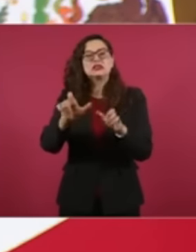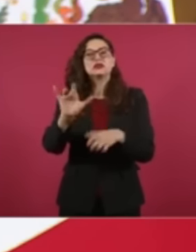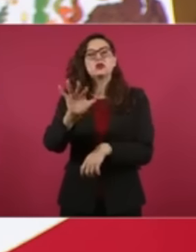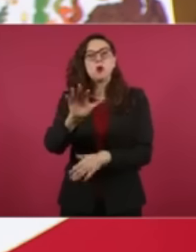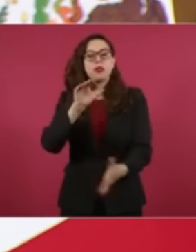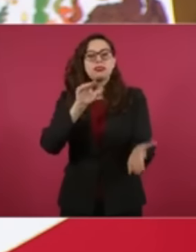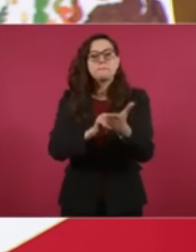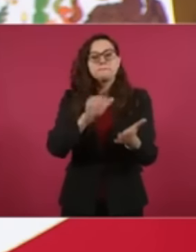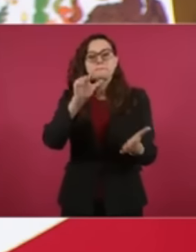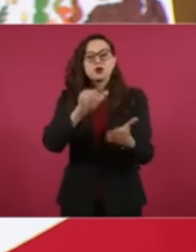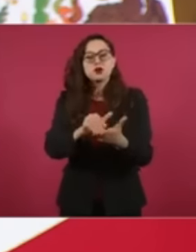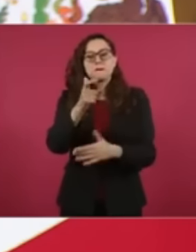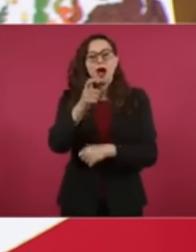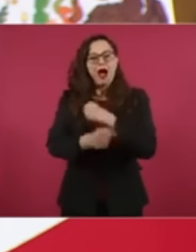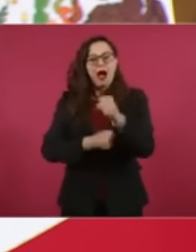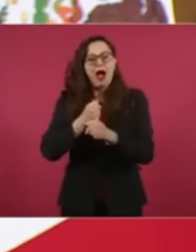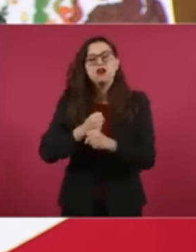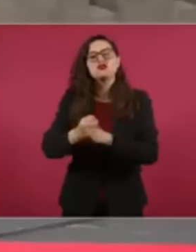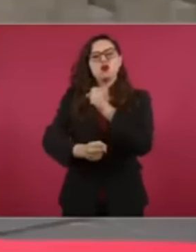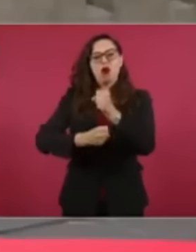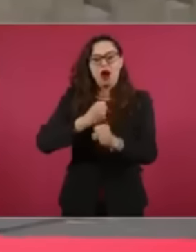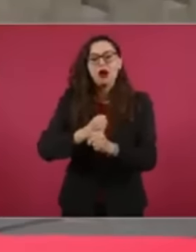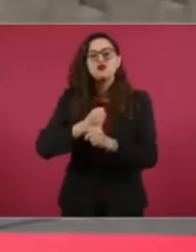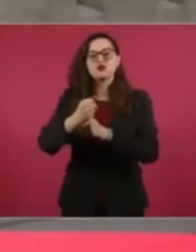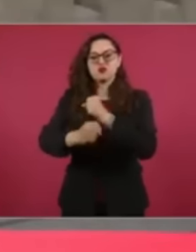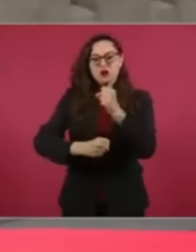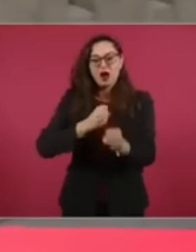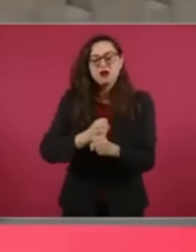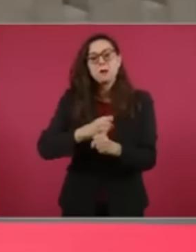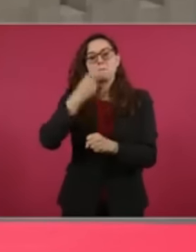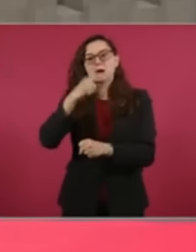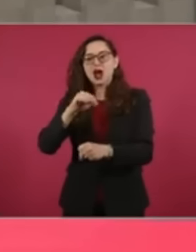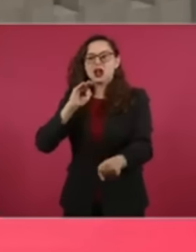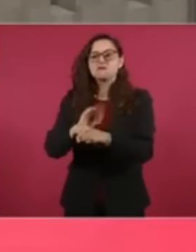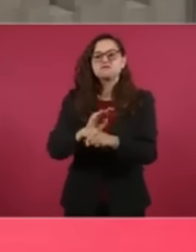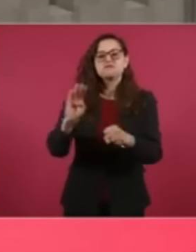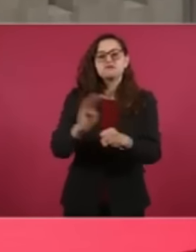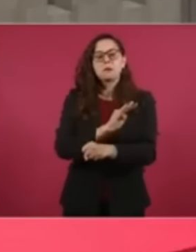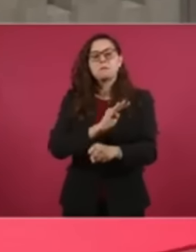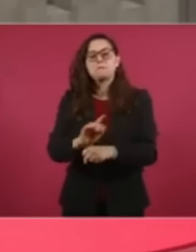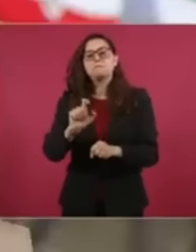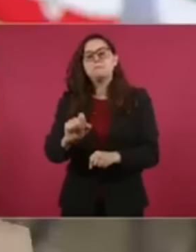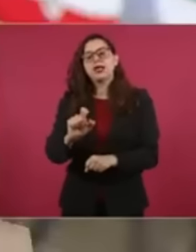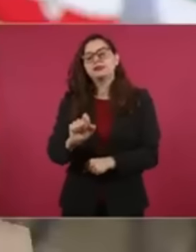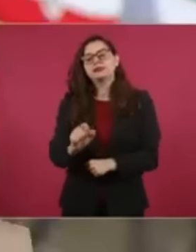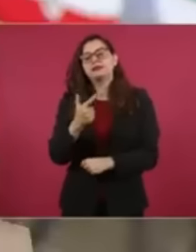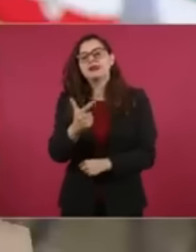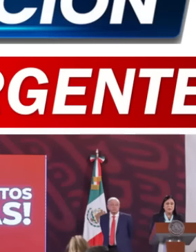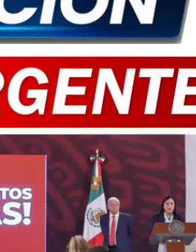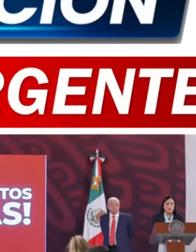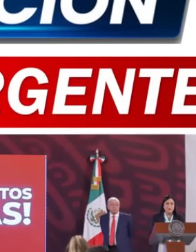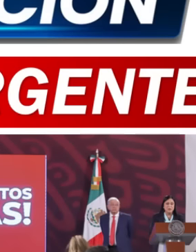750,000,000,000 de pesos anuales en beneficio de 27 millones de